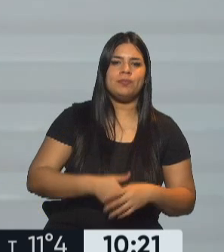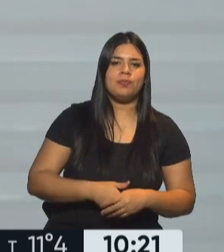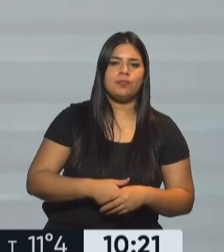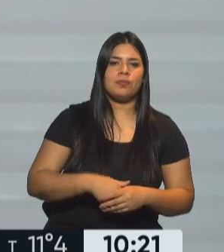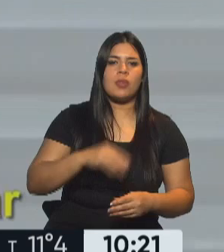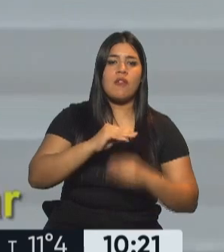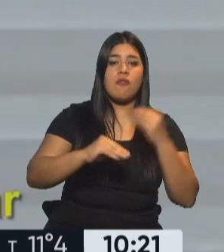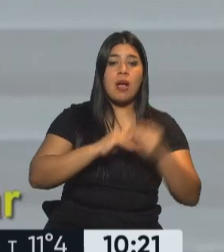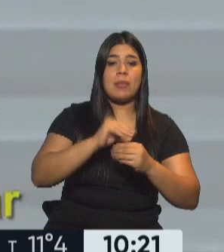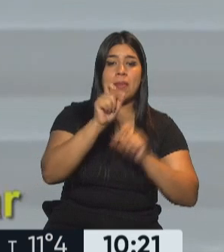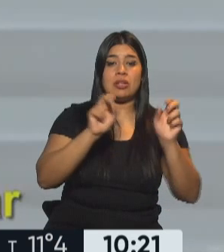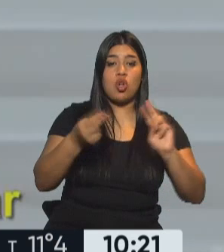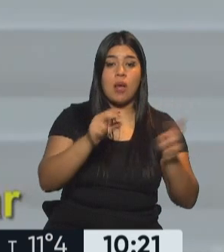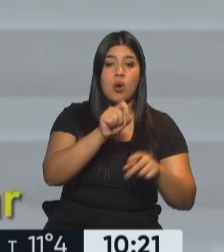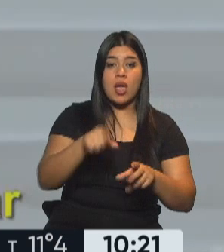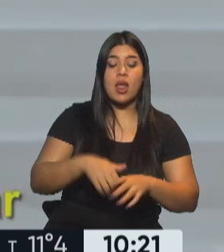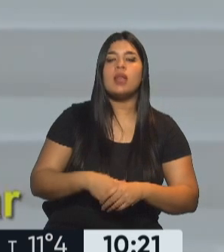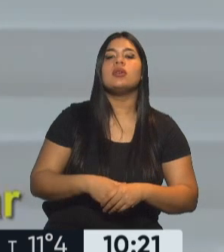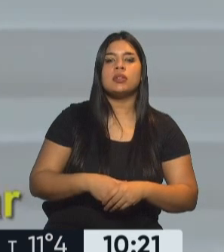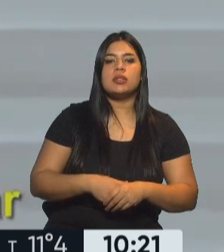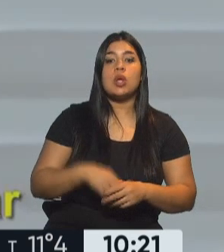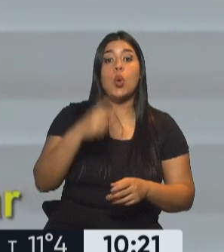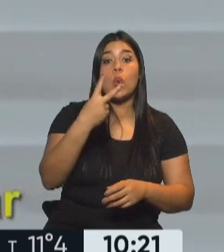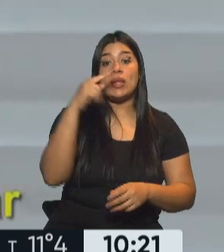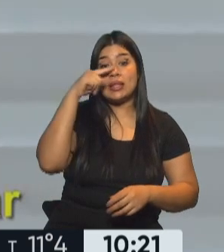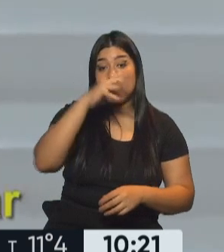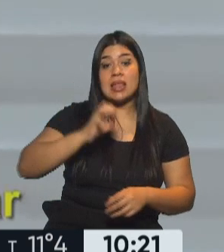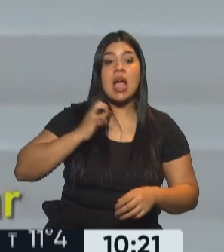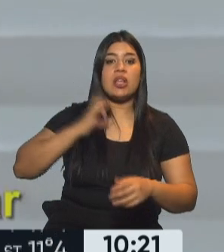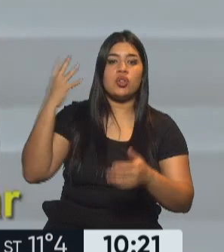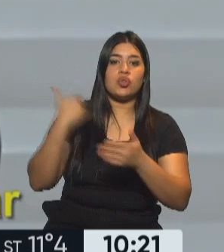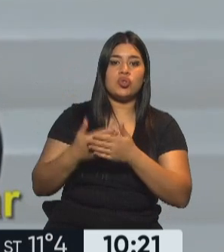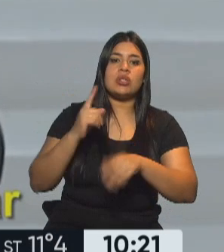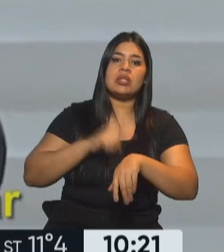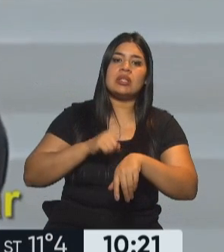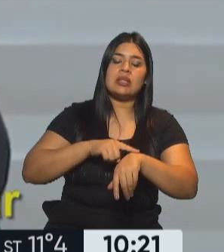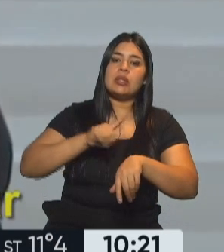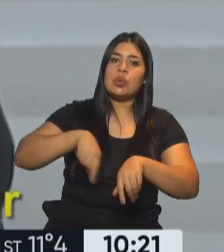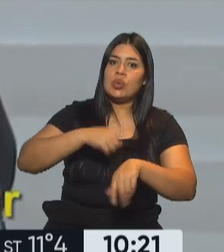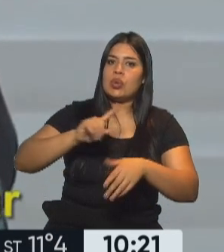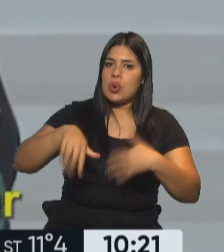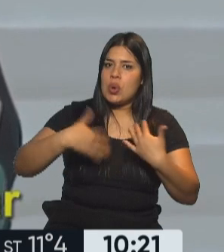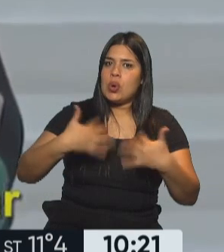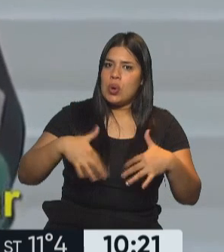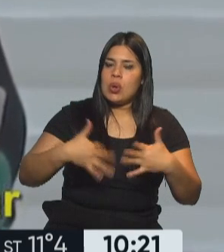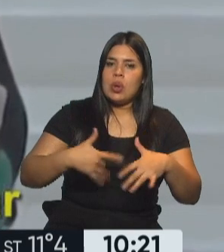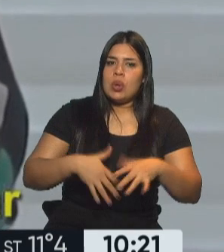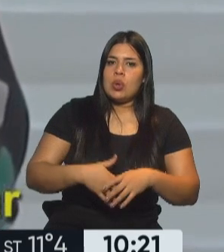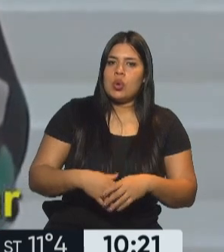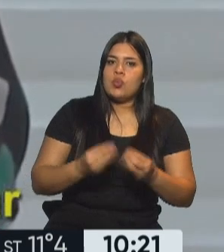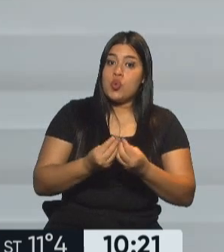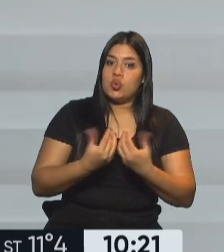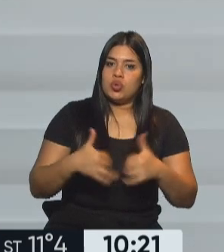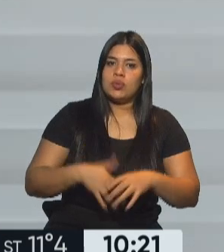familiar. 27 años es un tiempo muy largo para buscar justicia, pero seguimos trabajando en